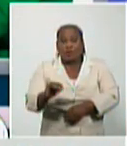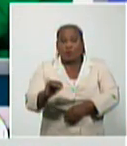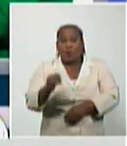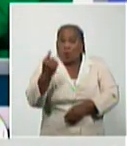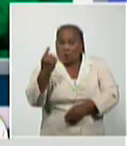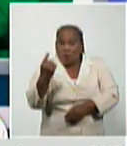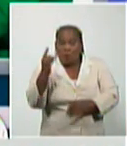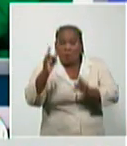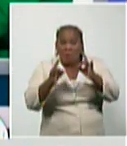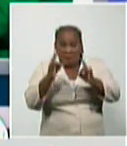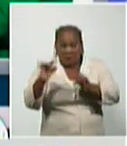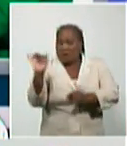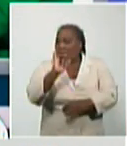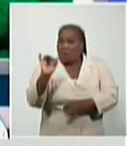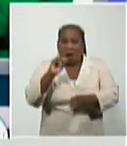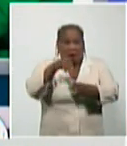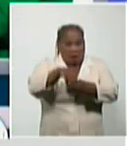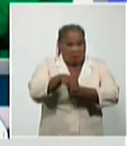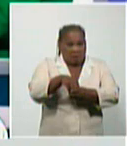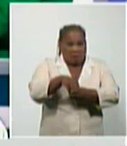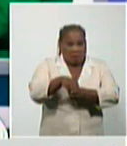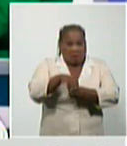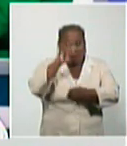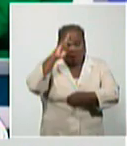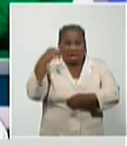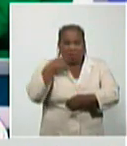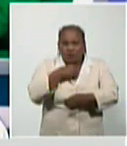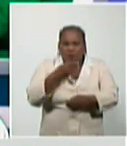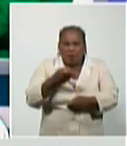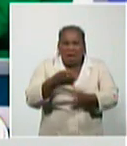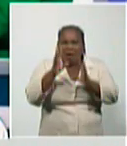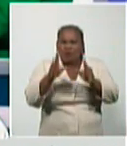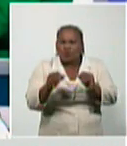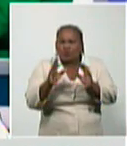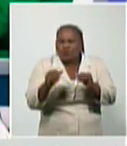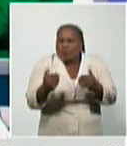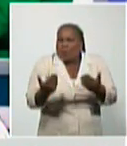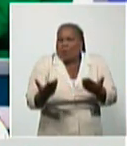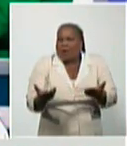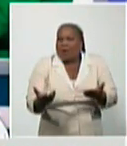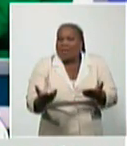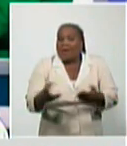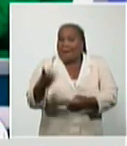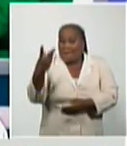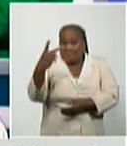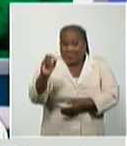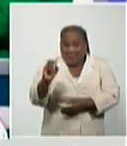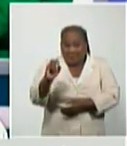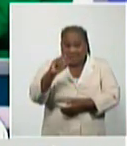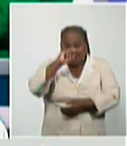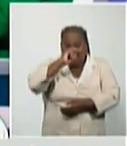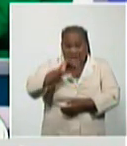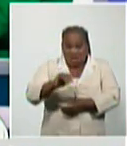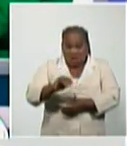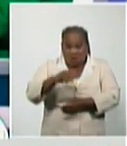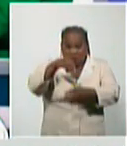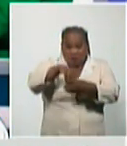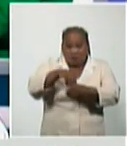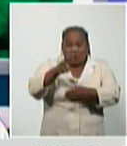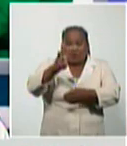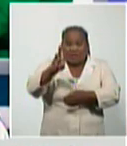¿Y qué encontró la doctora Lisette? 20 de estos niños, de estos 36,